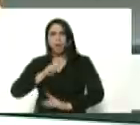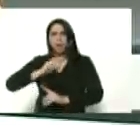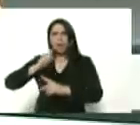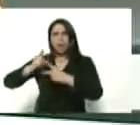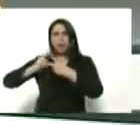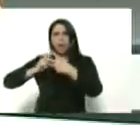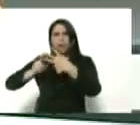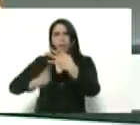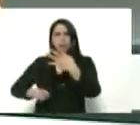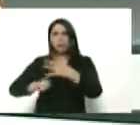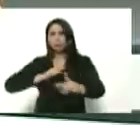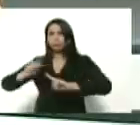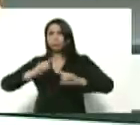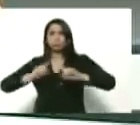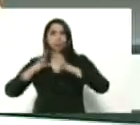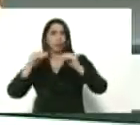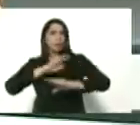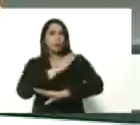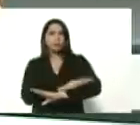instrucciones y activada toda la fuerza.